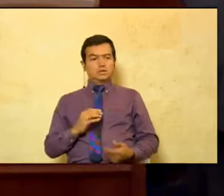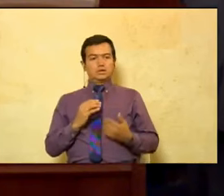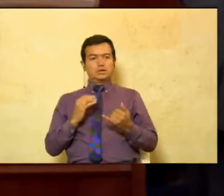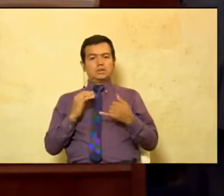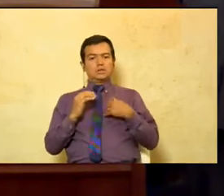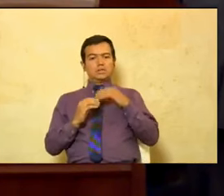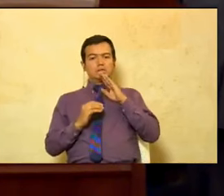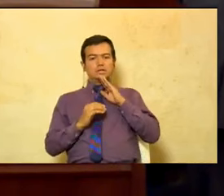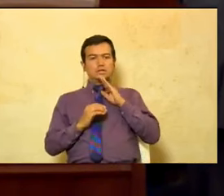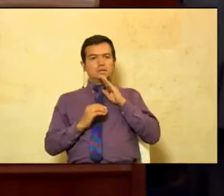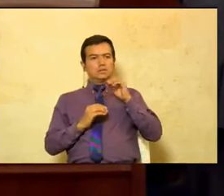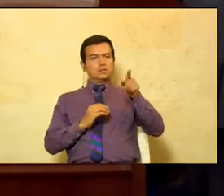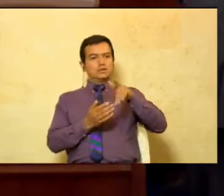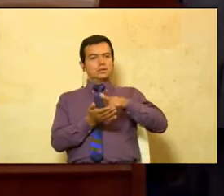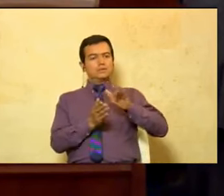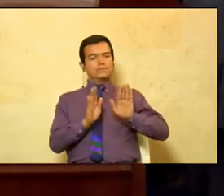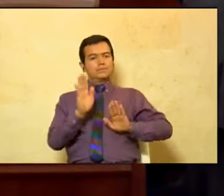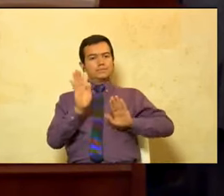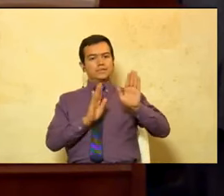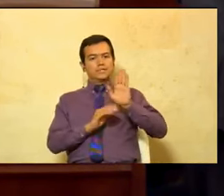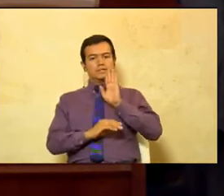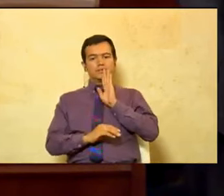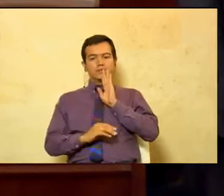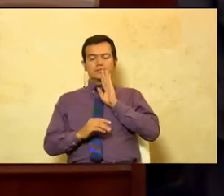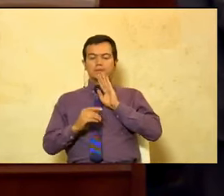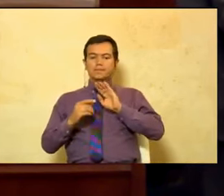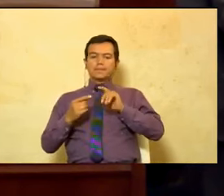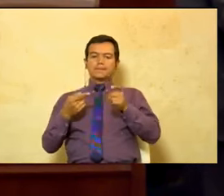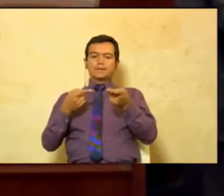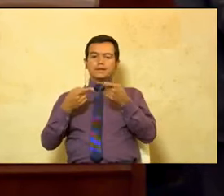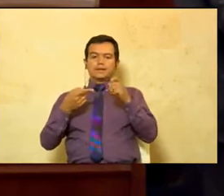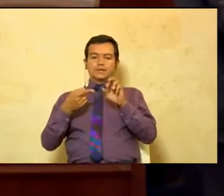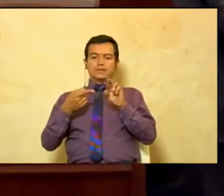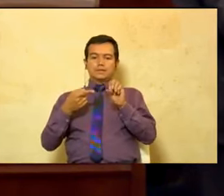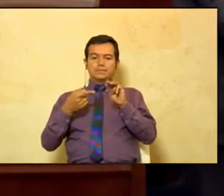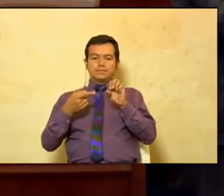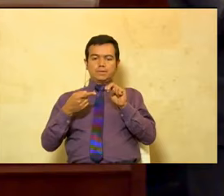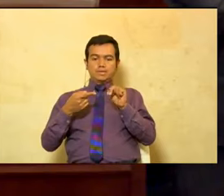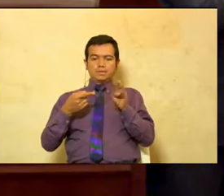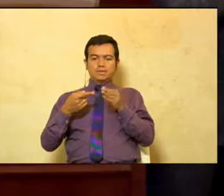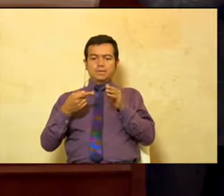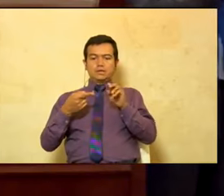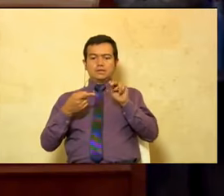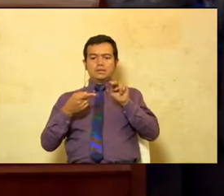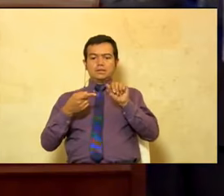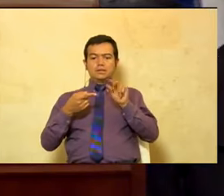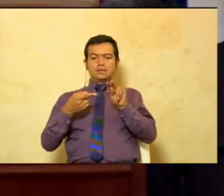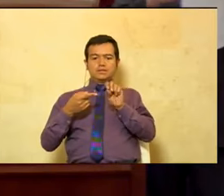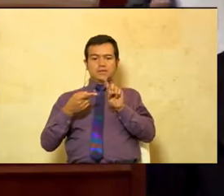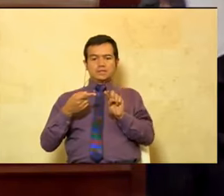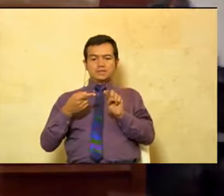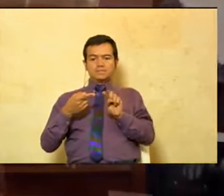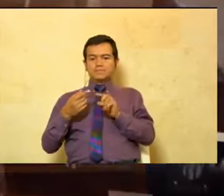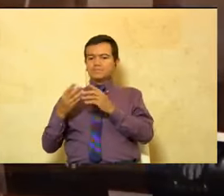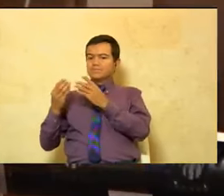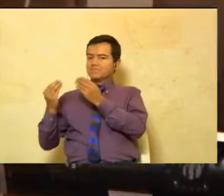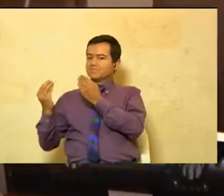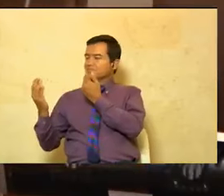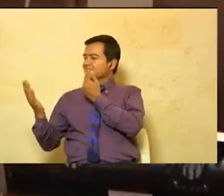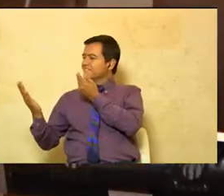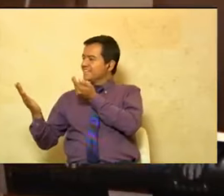palabra el doctor Germán Navas talero Gracias doctora por lo menos usted me abre el